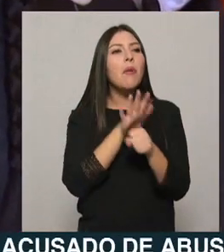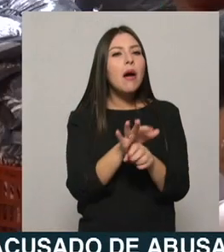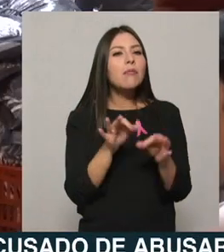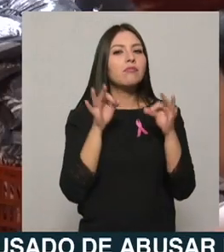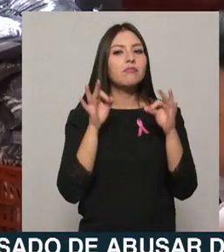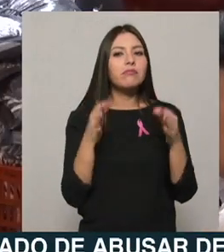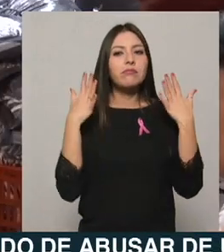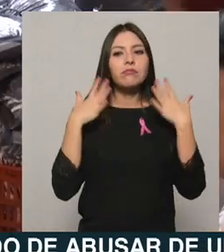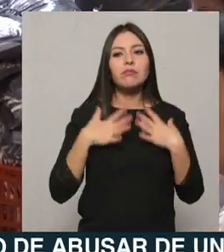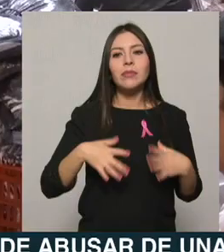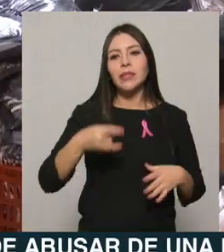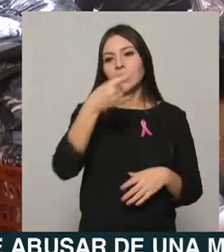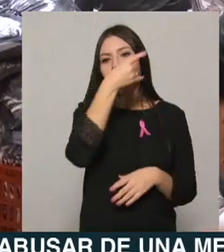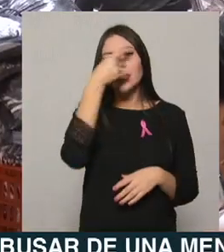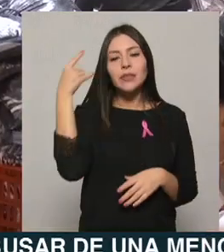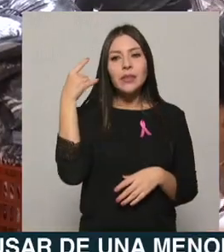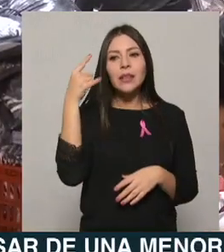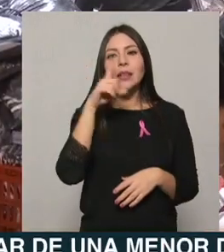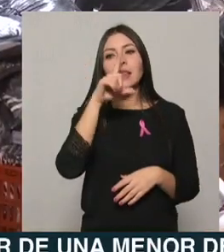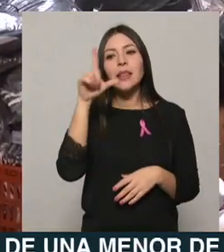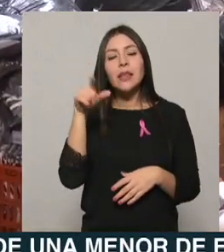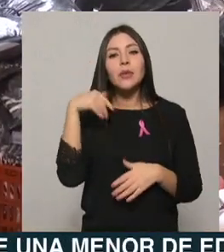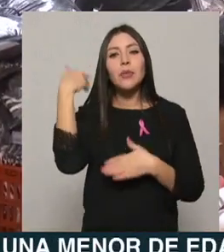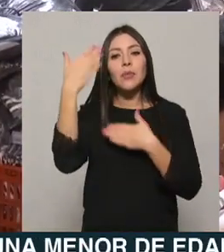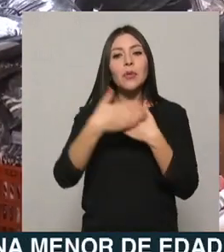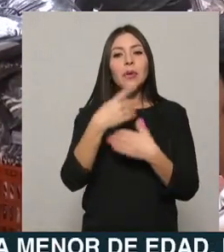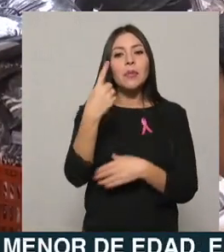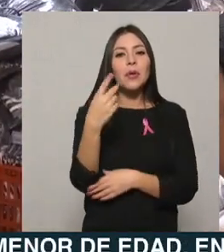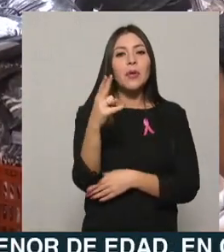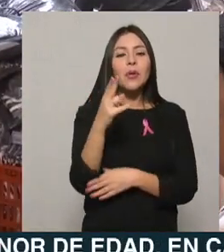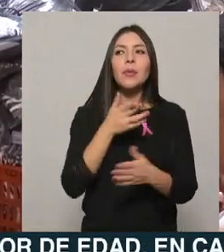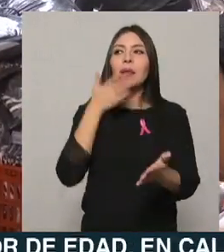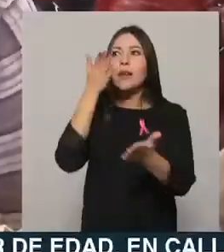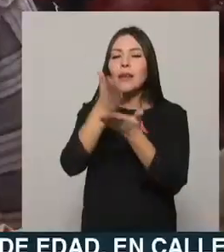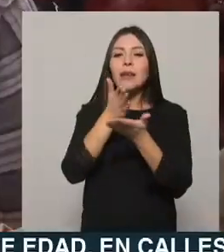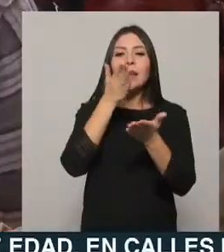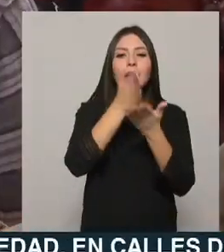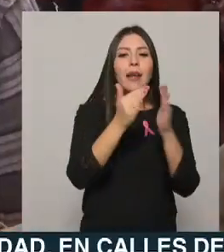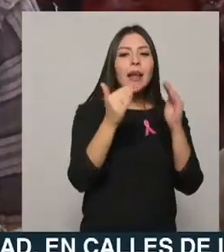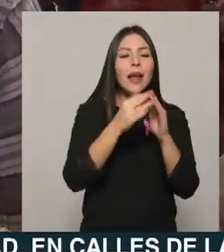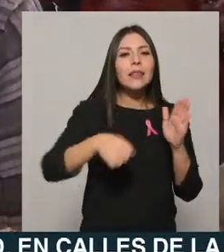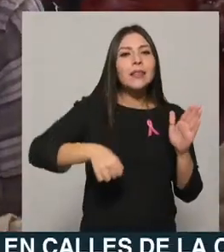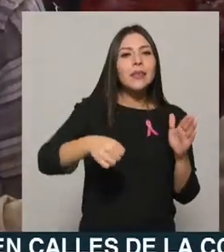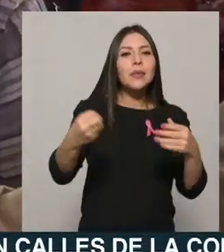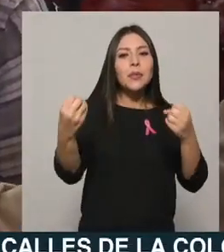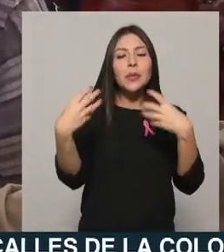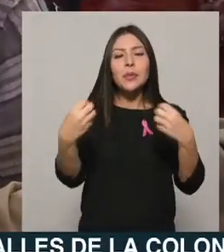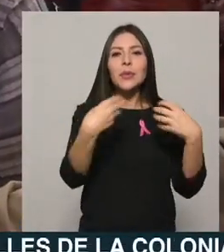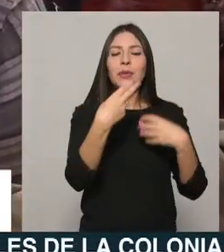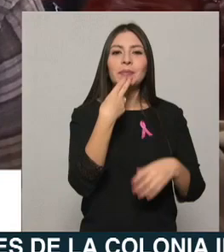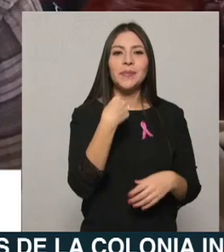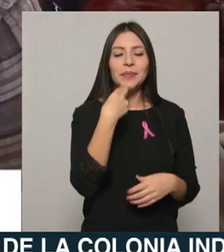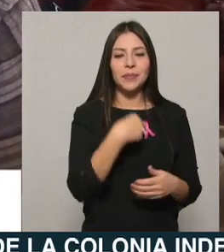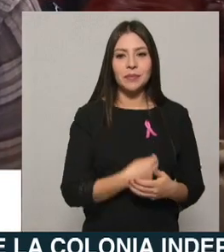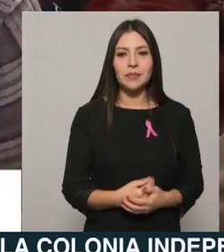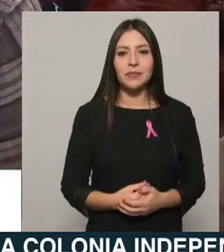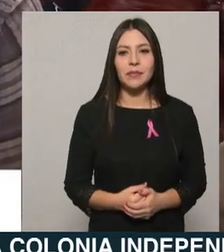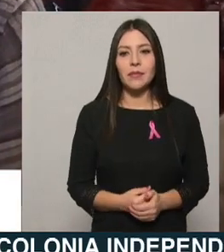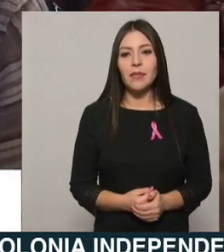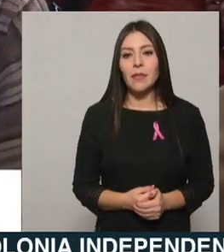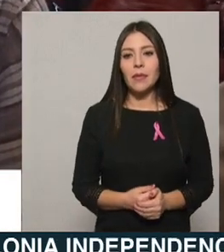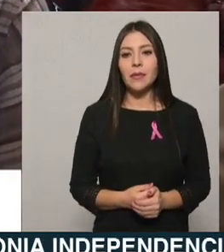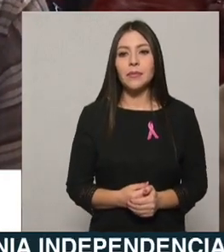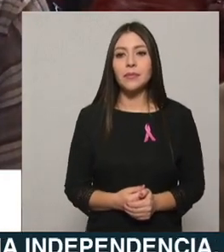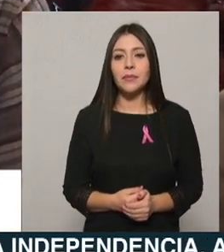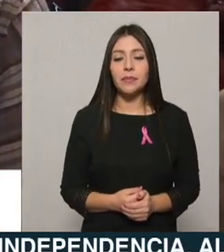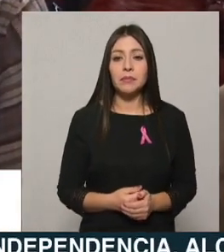pedir la tradicional calaverita el próximo 1 de noviembre. Pues para este año de novedad no hay ahorita